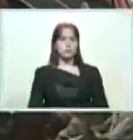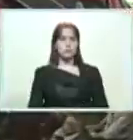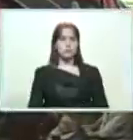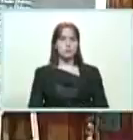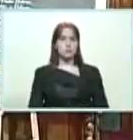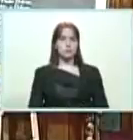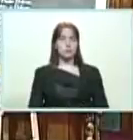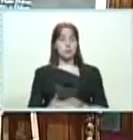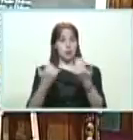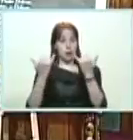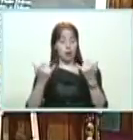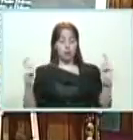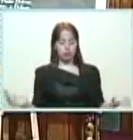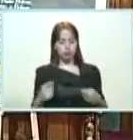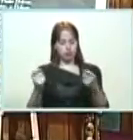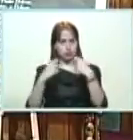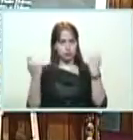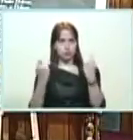Vamos a darle